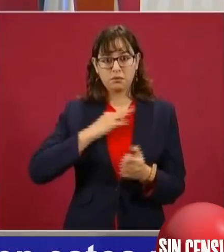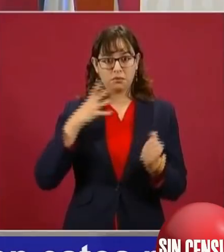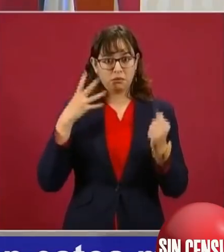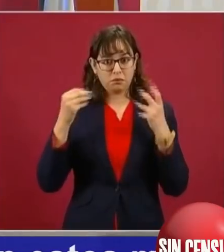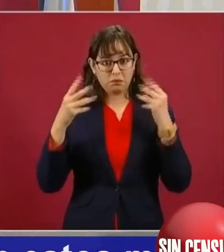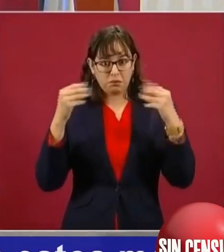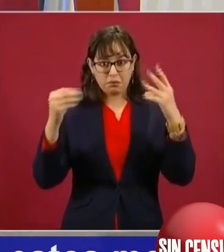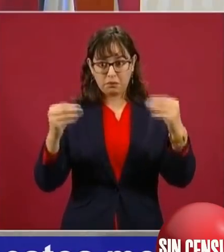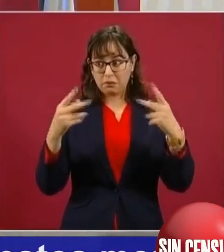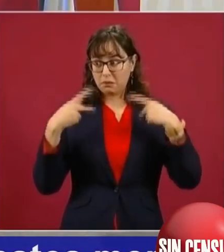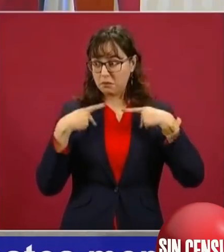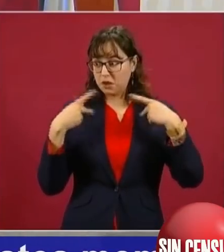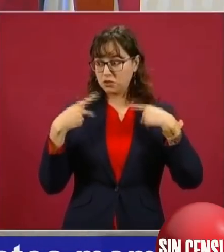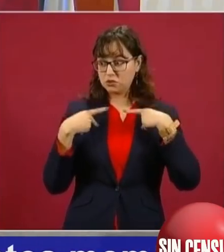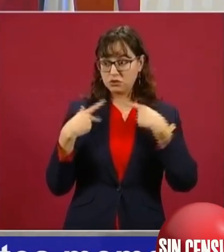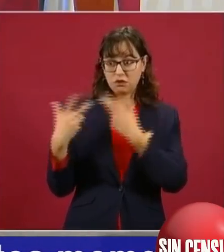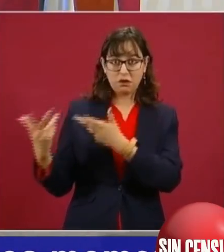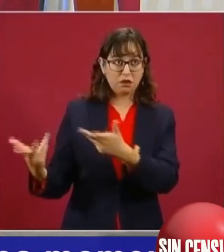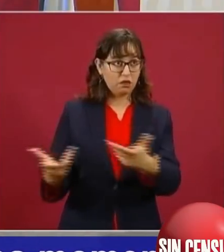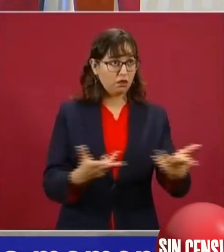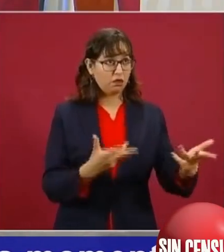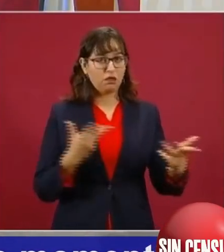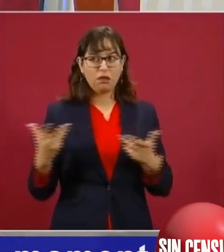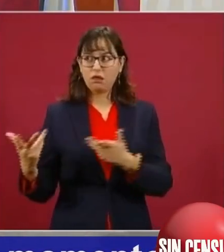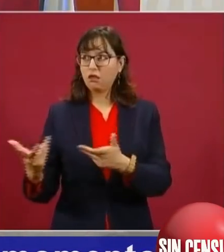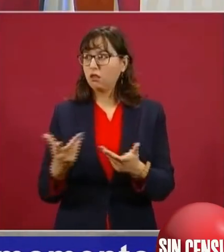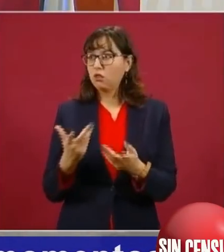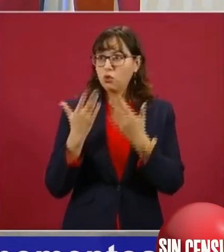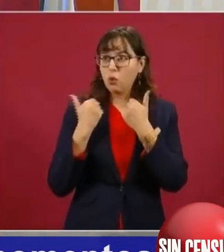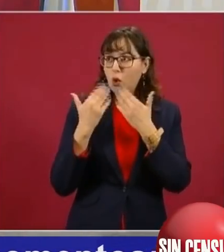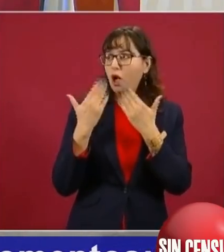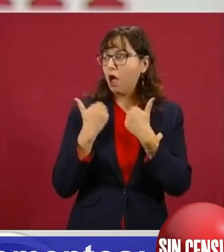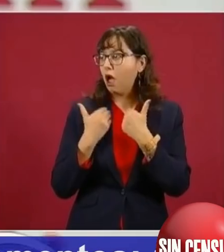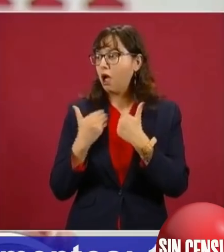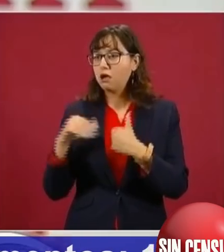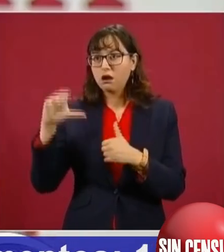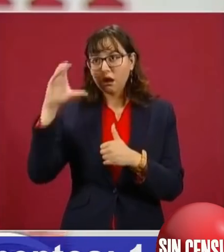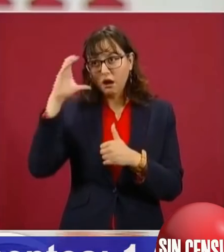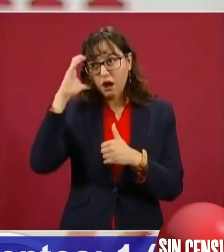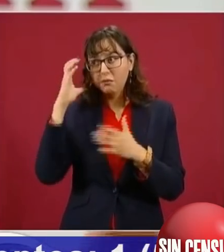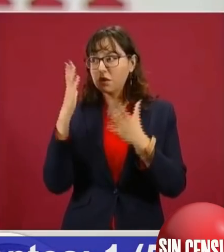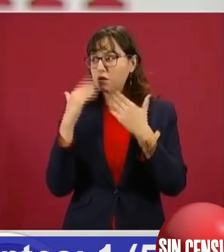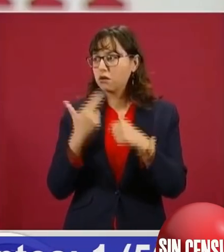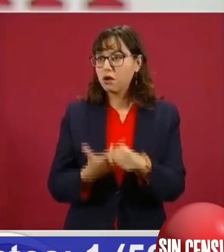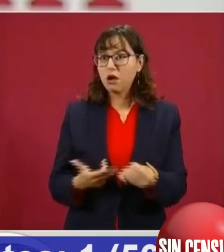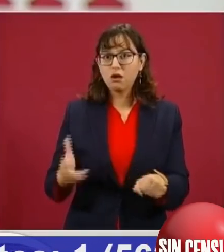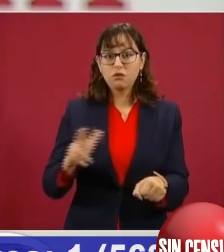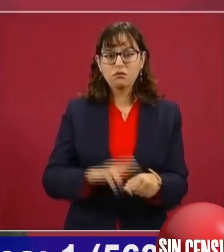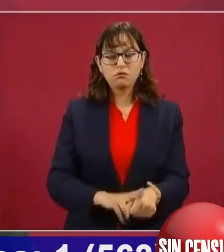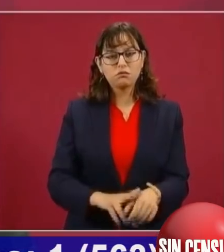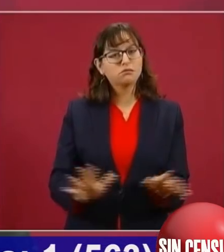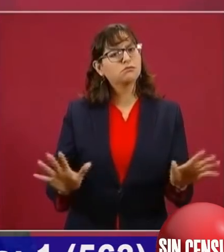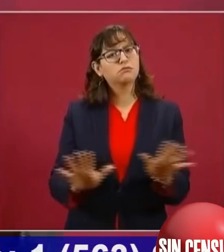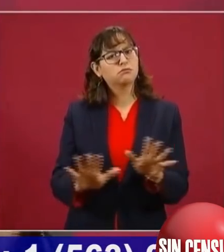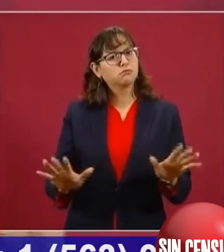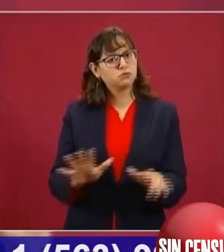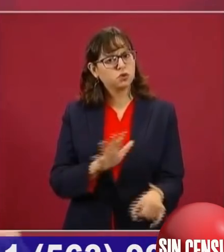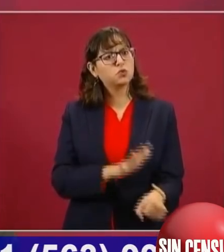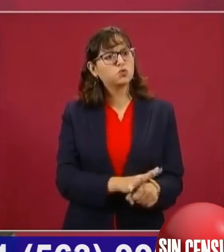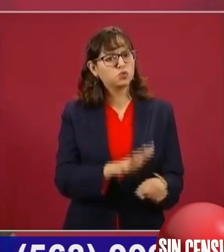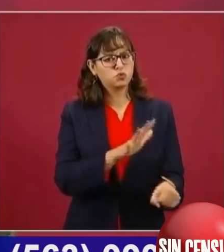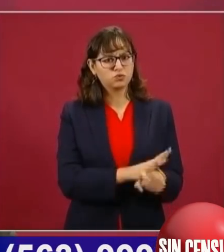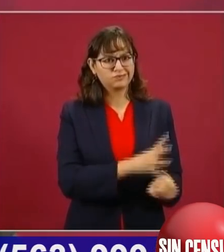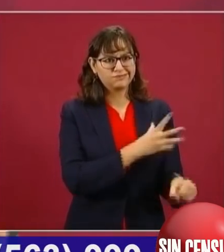le ocurrió a la población mexicana porque nos empeñamos en ampliar la capacidad hospitalaria, la ampliamos